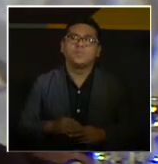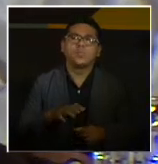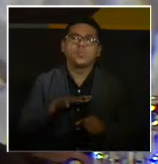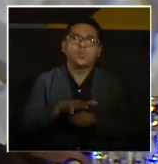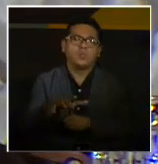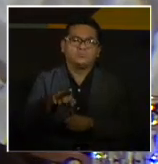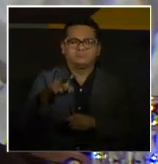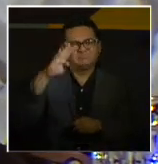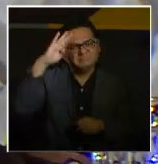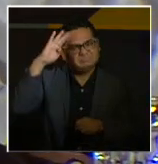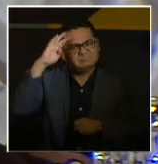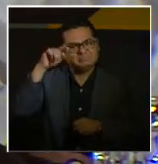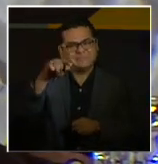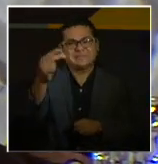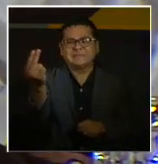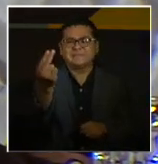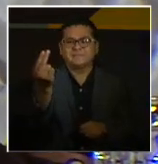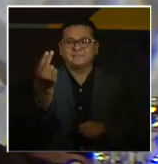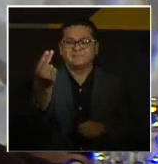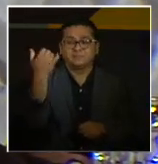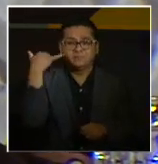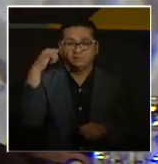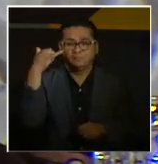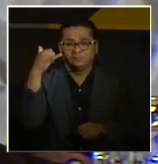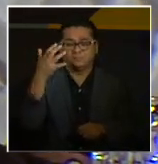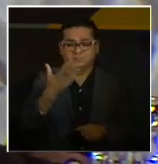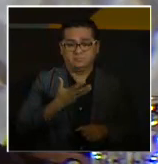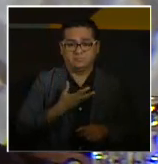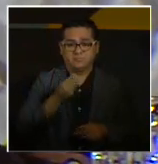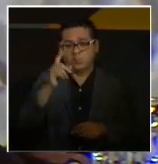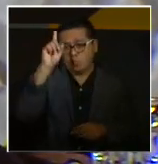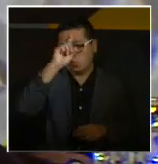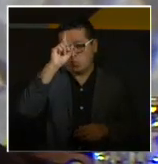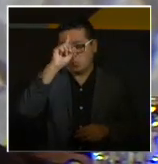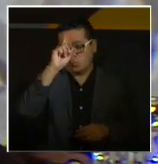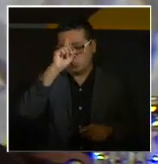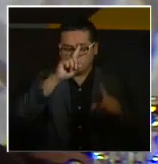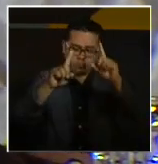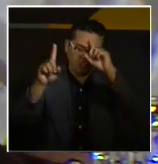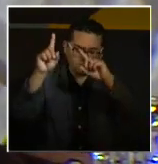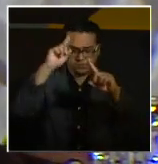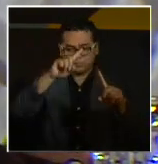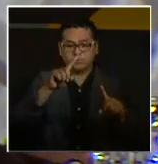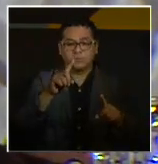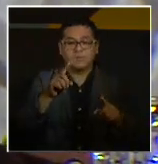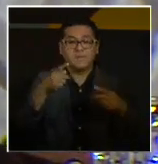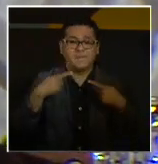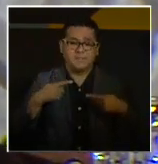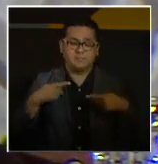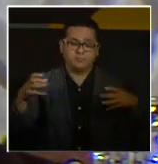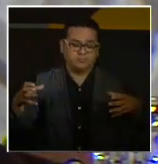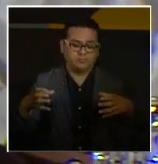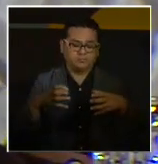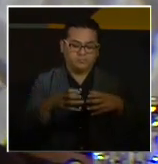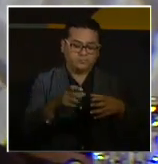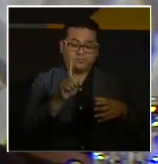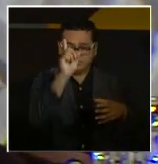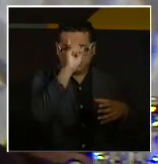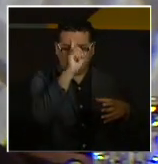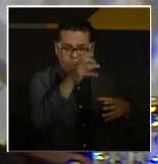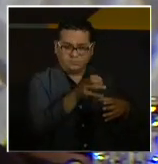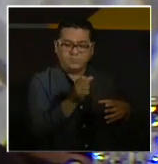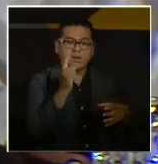¿cuál es su opinión sobre la necesidad de tener en Yucatán y instalar un consejo consultivo ciudadano para la elaboración y seguimiento